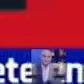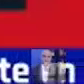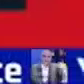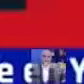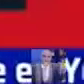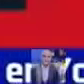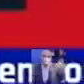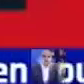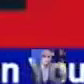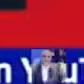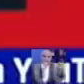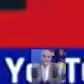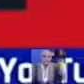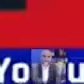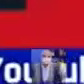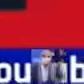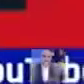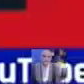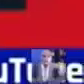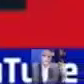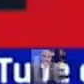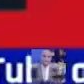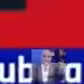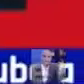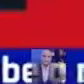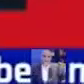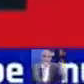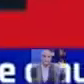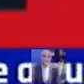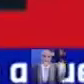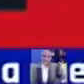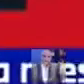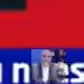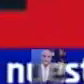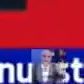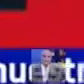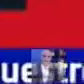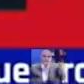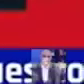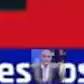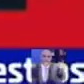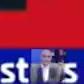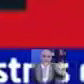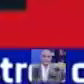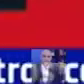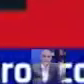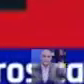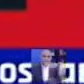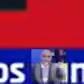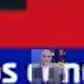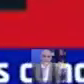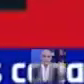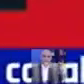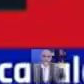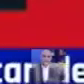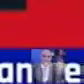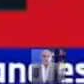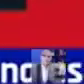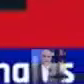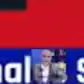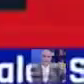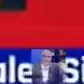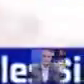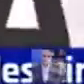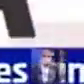Julen Rementería o como Damián Duarte. Escuche, por favor, vea.